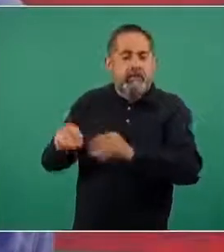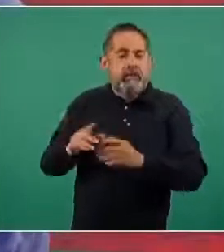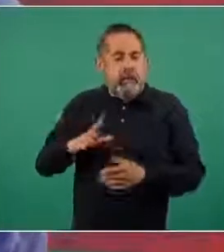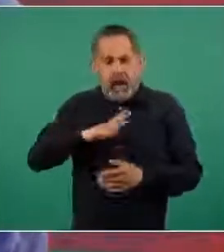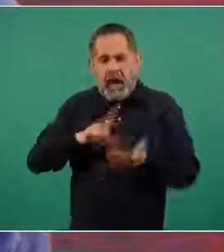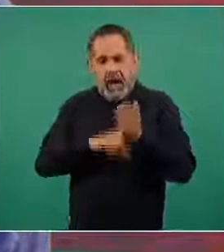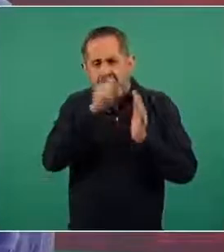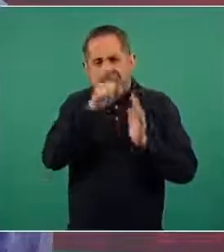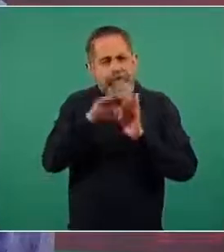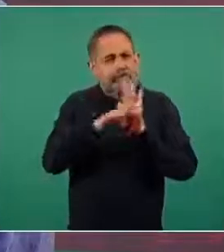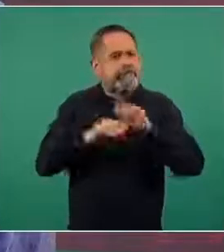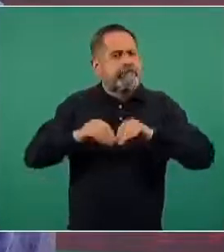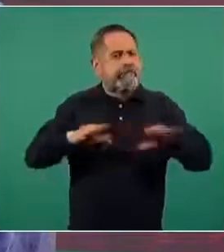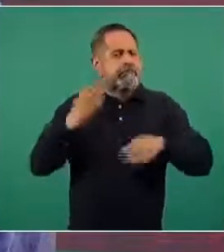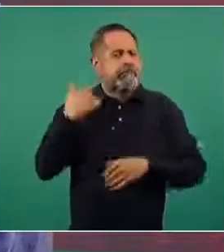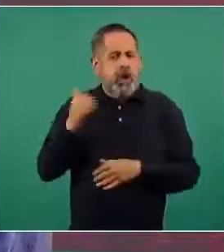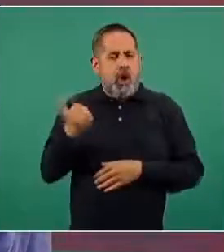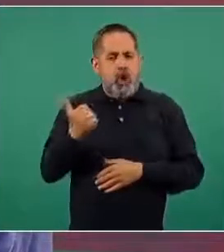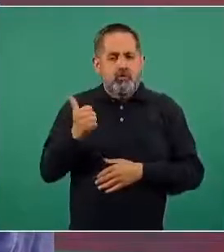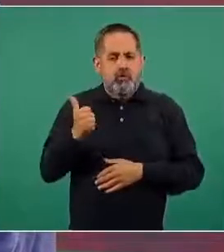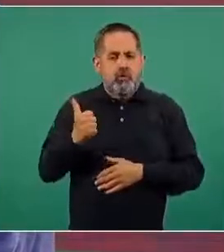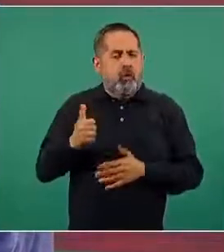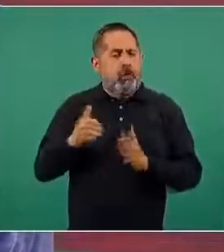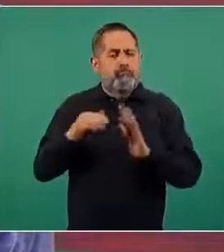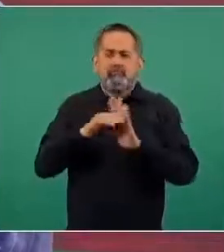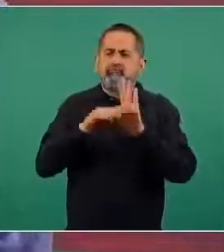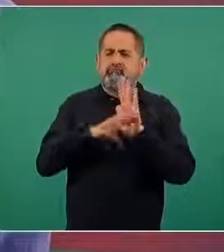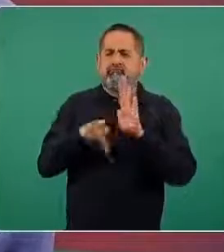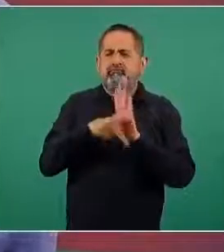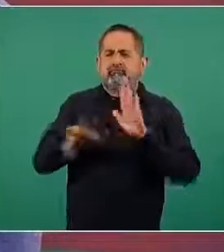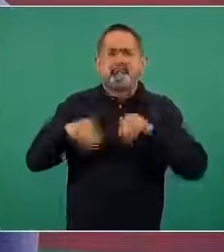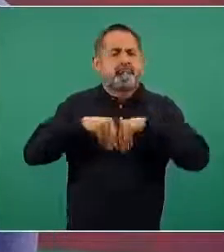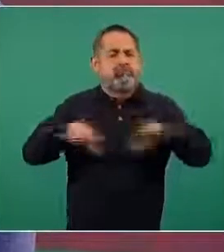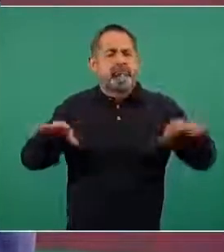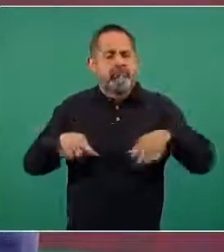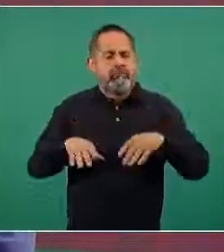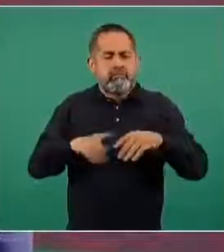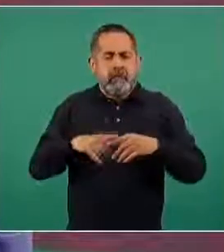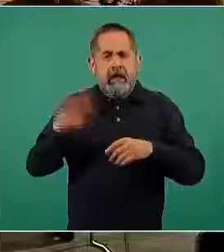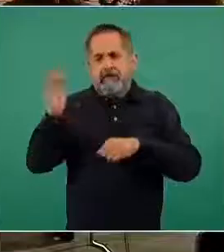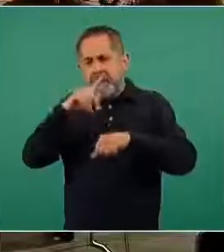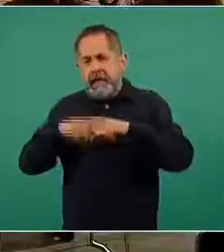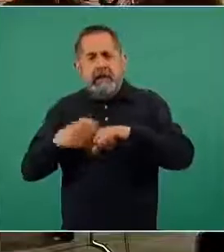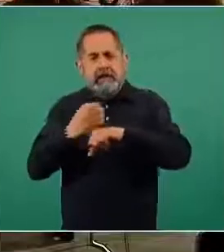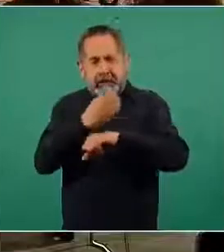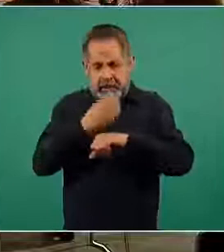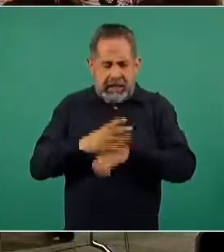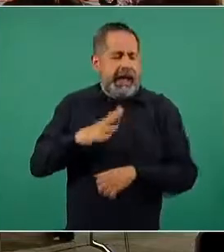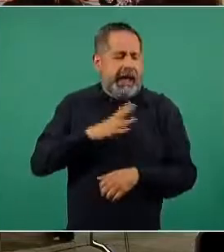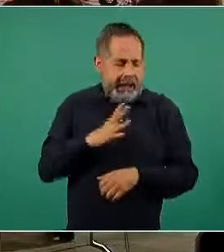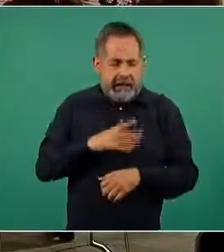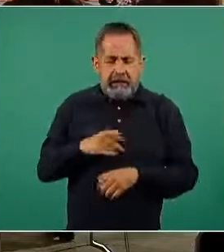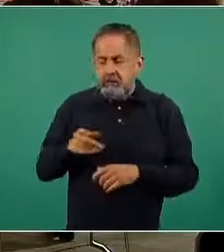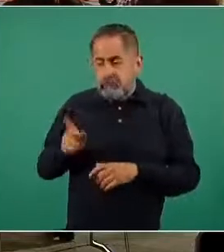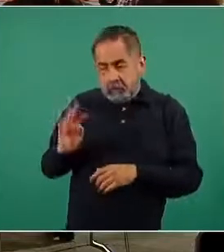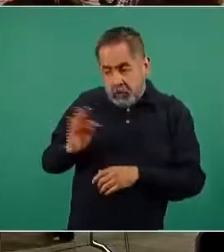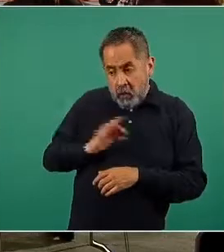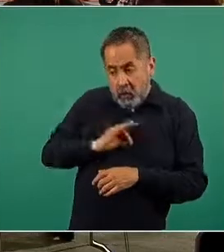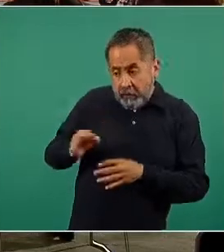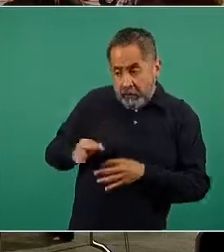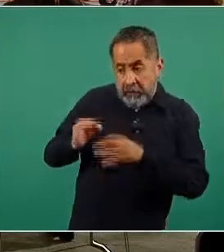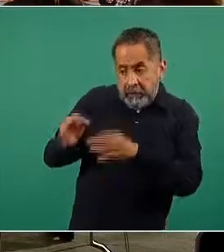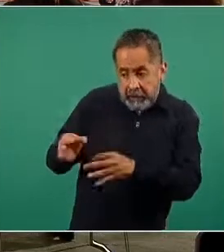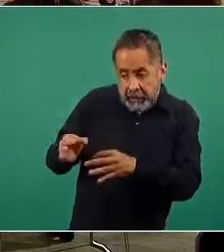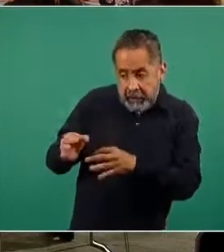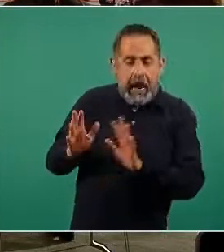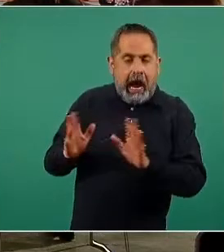publicado este conocimiento de las instituciones del sector salud, tanto a nivel federal como a nivel estatal, y es una